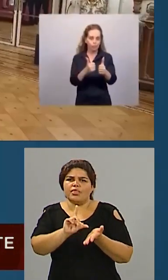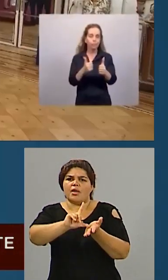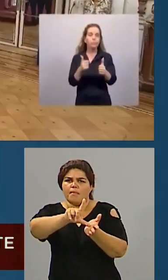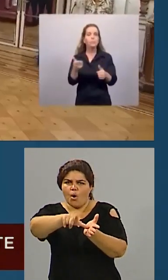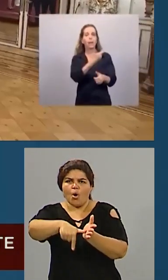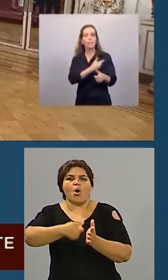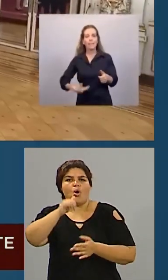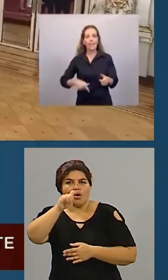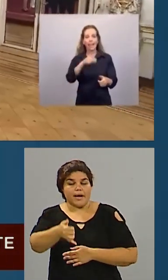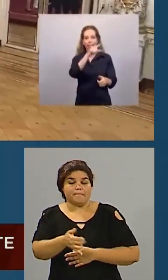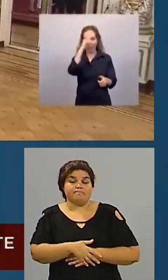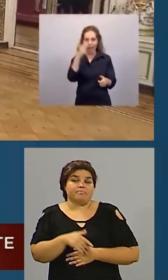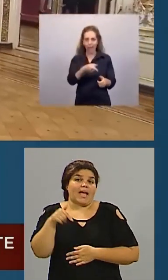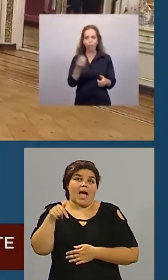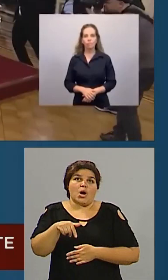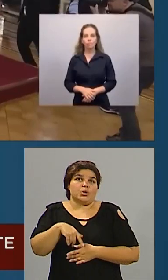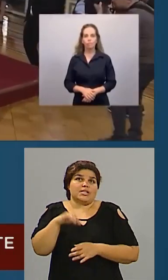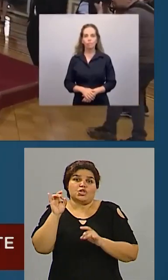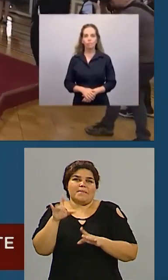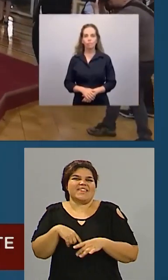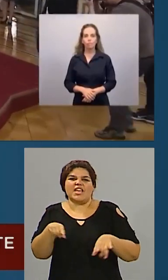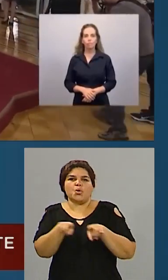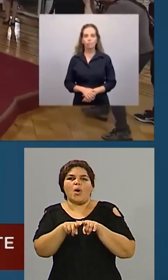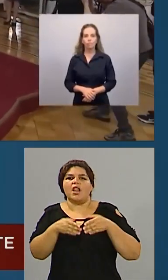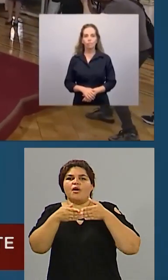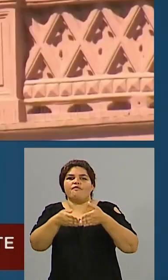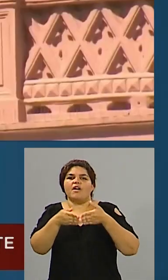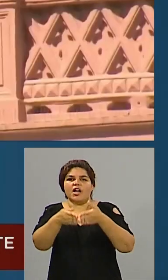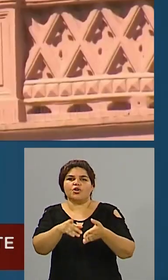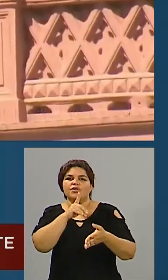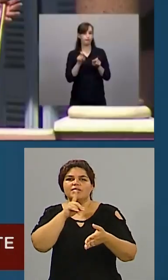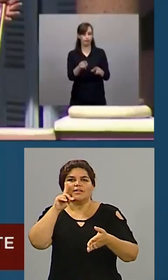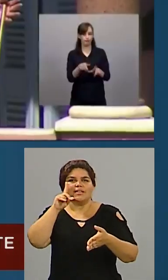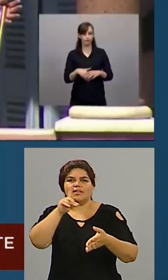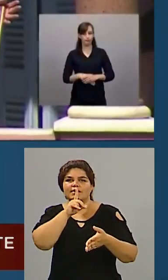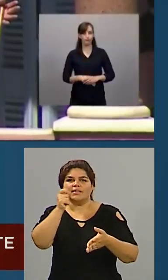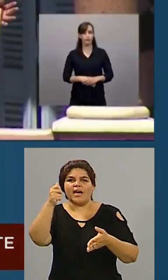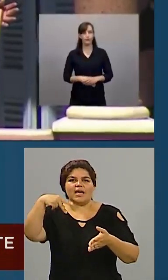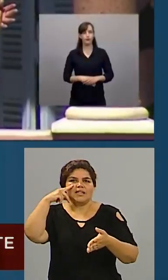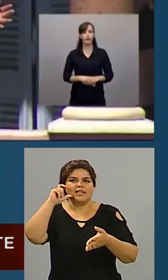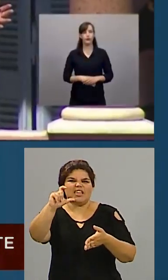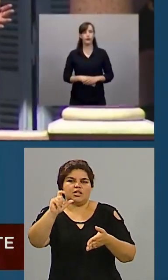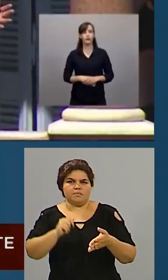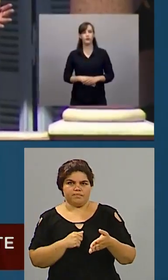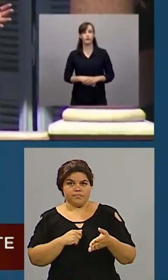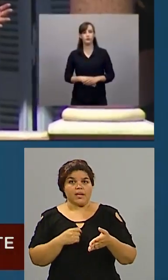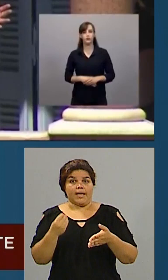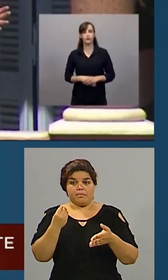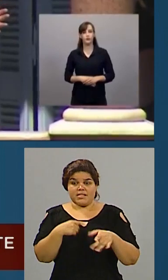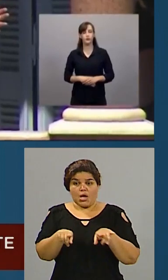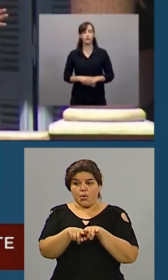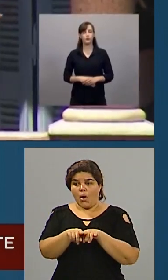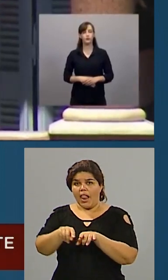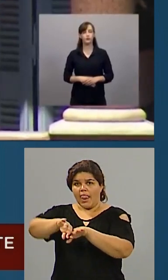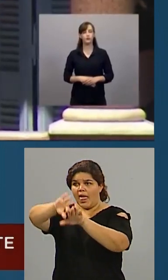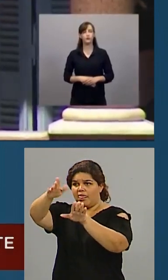arriba del Titanic, el capitán está acelerando hacia el iceberg y la gente está vitoreando por las